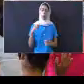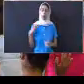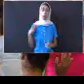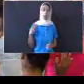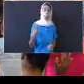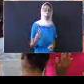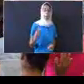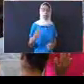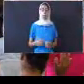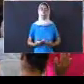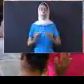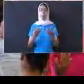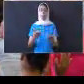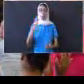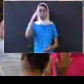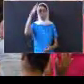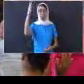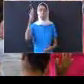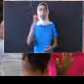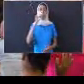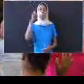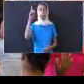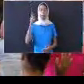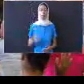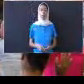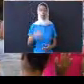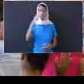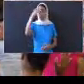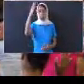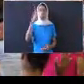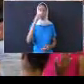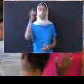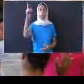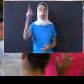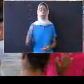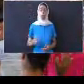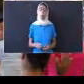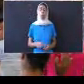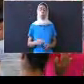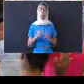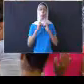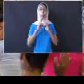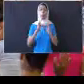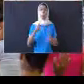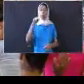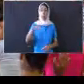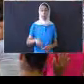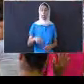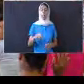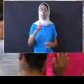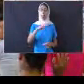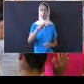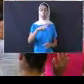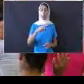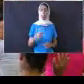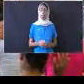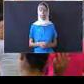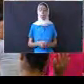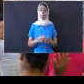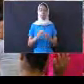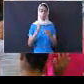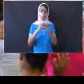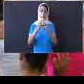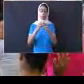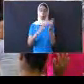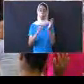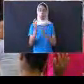Te damos gracias Padre Te damos Gracias Señor Por responder estas peticiones Padre En el nombre de Jesús Señor